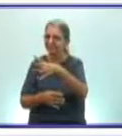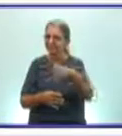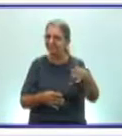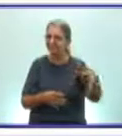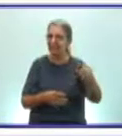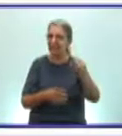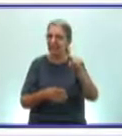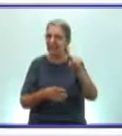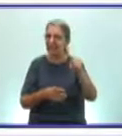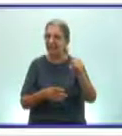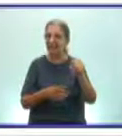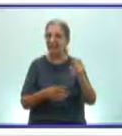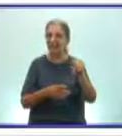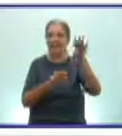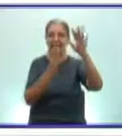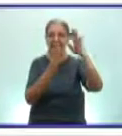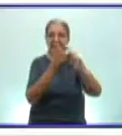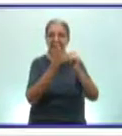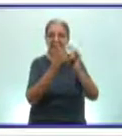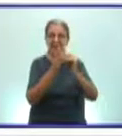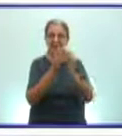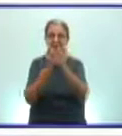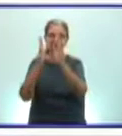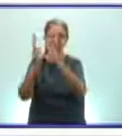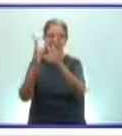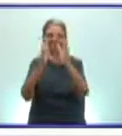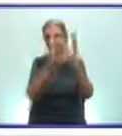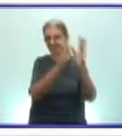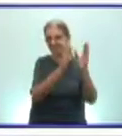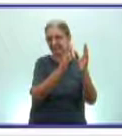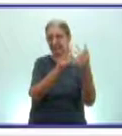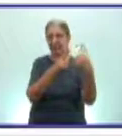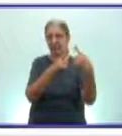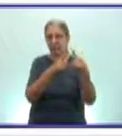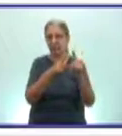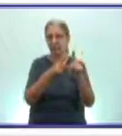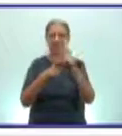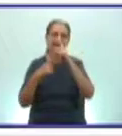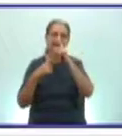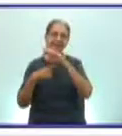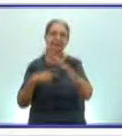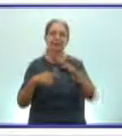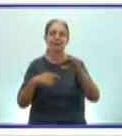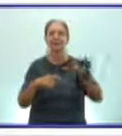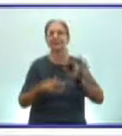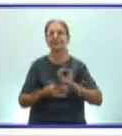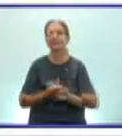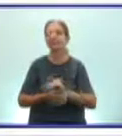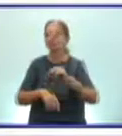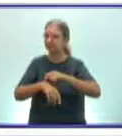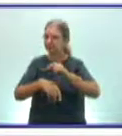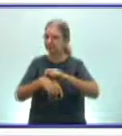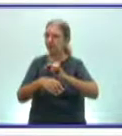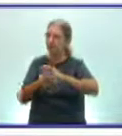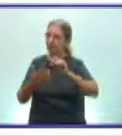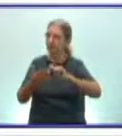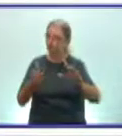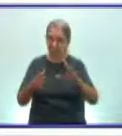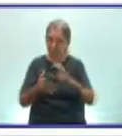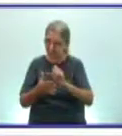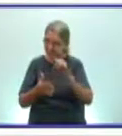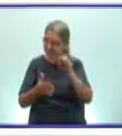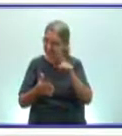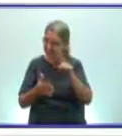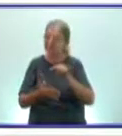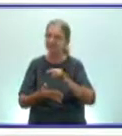en una columna los meses y en la otra la cantidad de niños. Te daré un tiempo para que puedas copiar lo que hoy